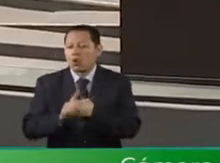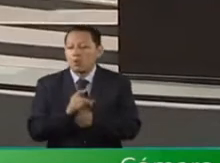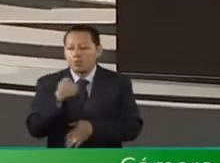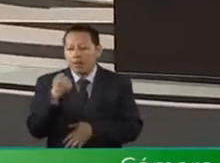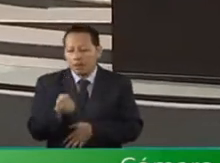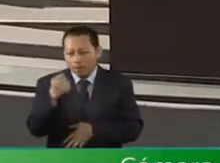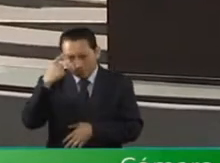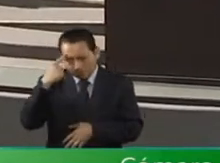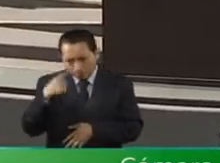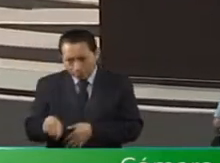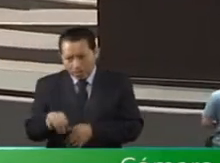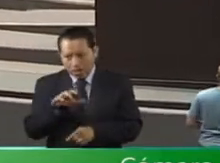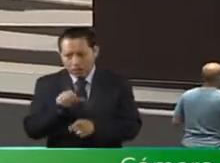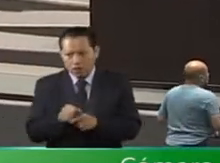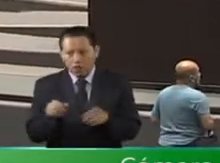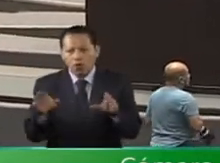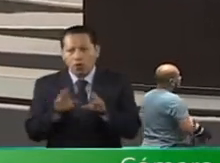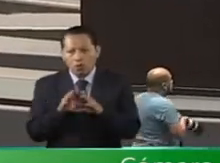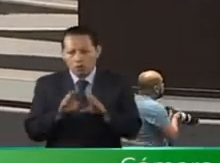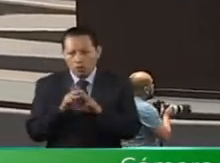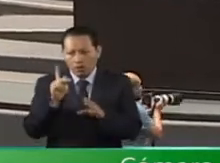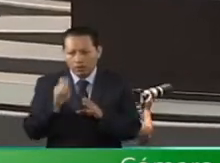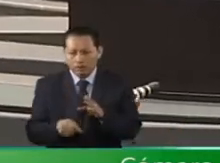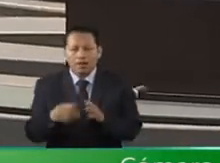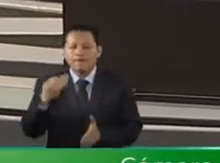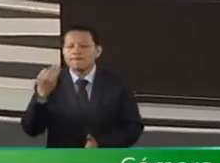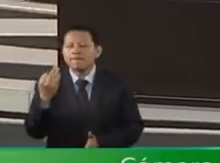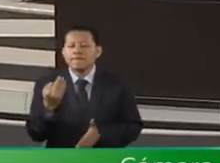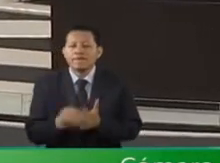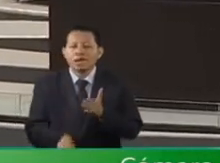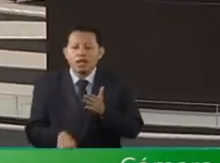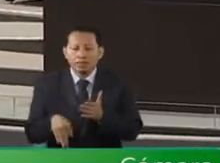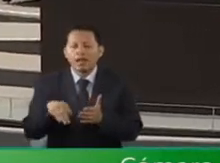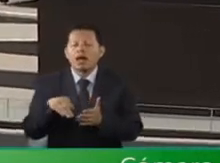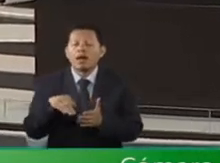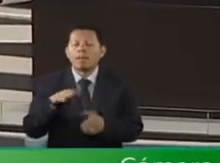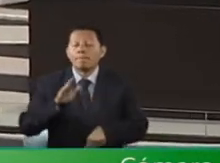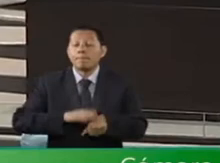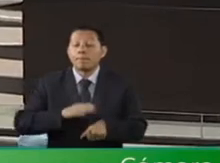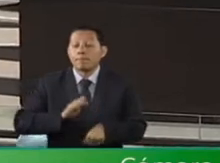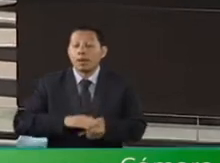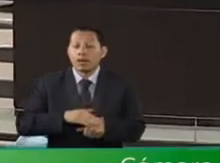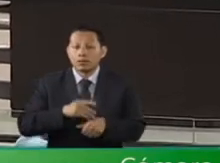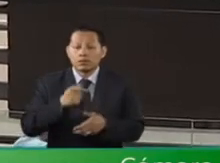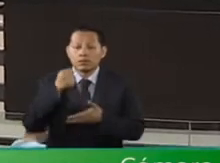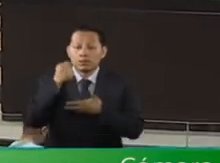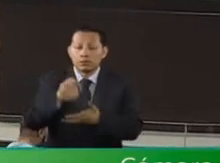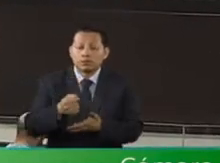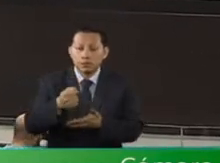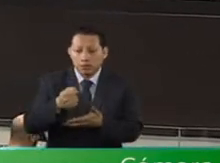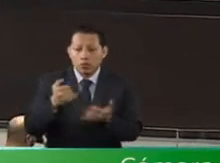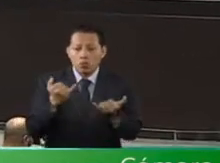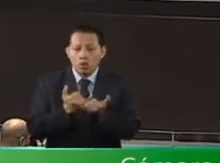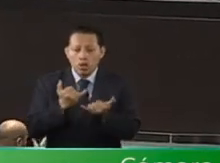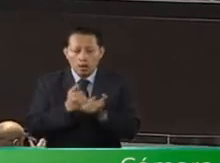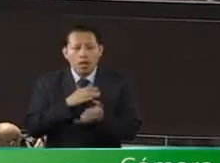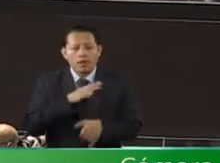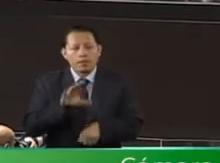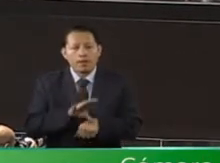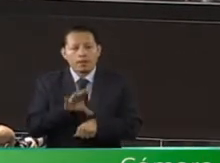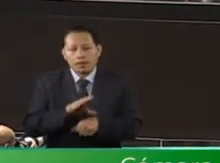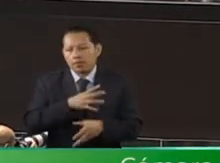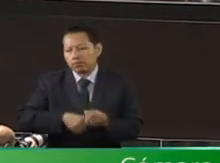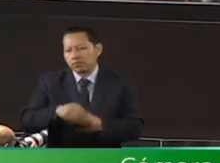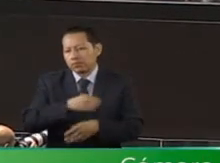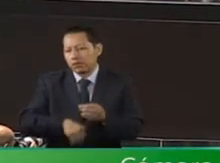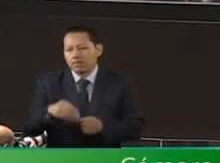para lograr lo anterior Es la falta de inversión en infraestructura moderna y en fuentes de energía renovables